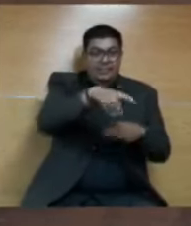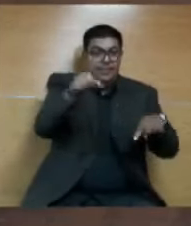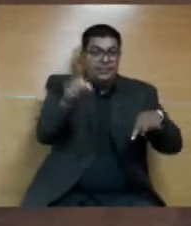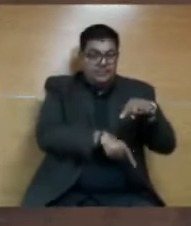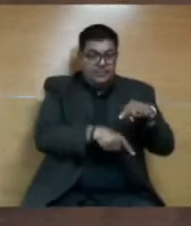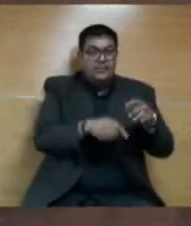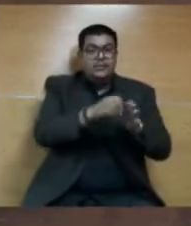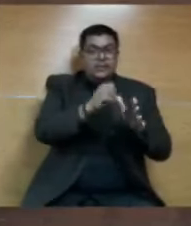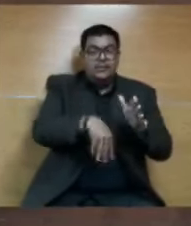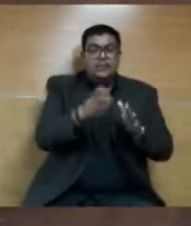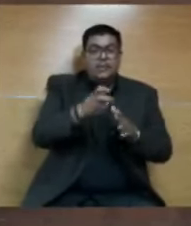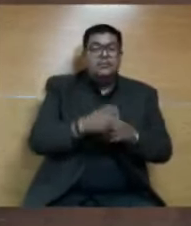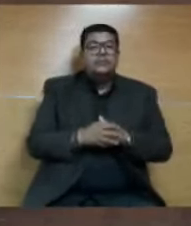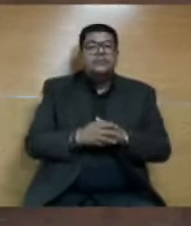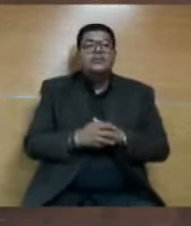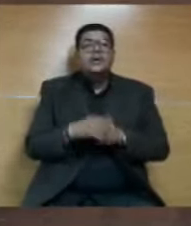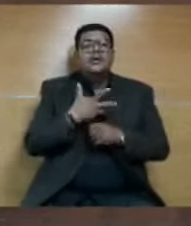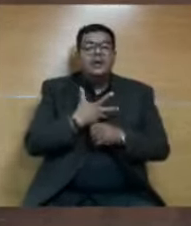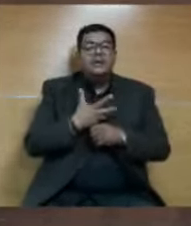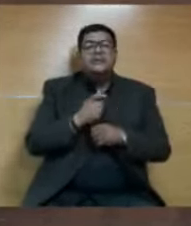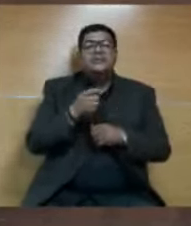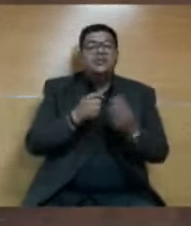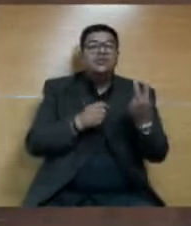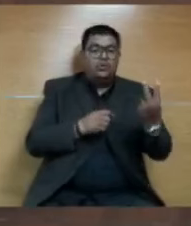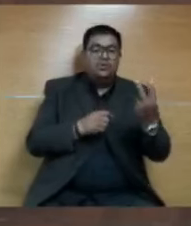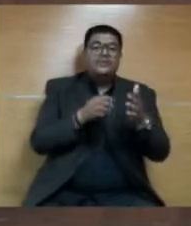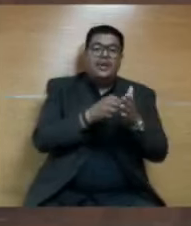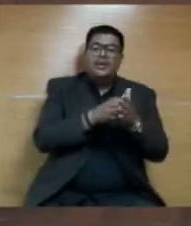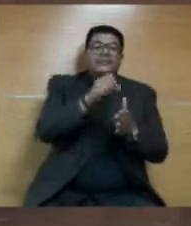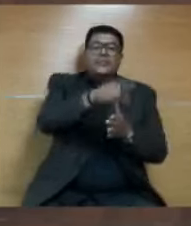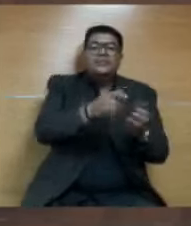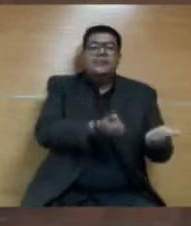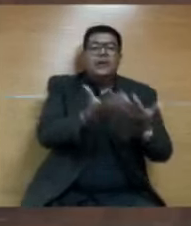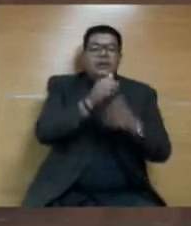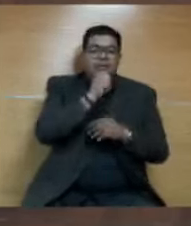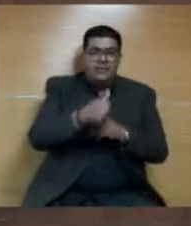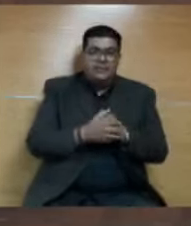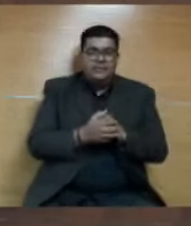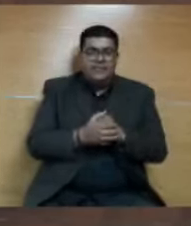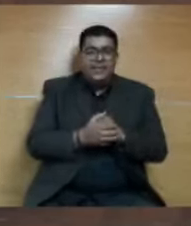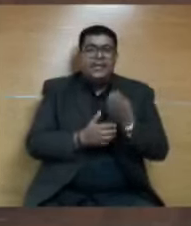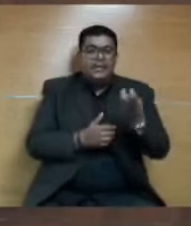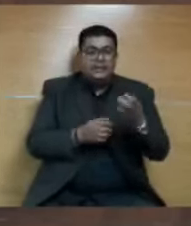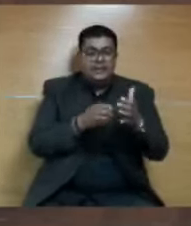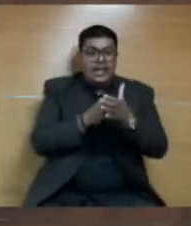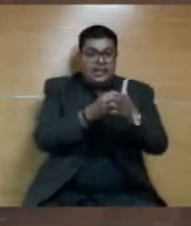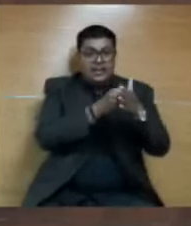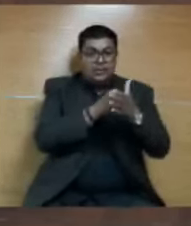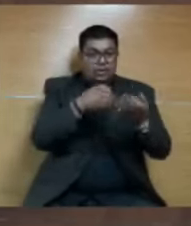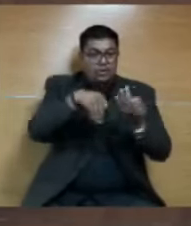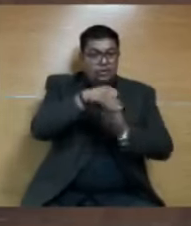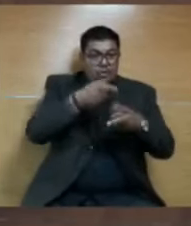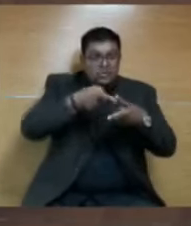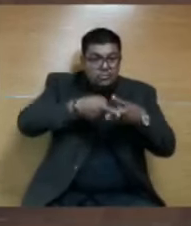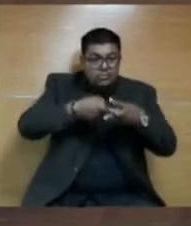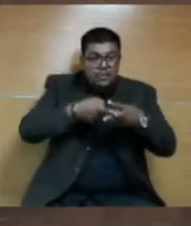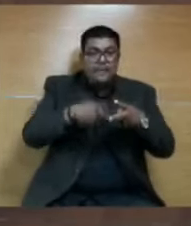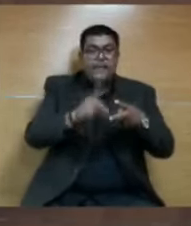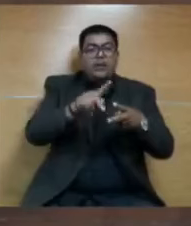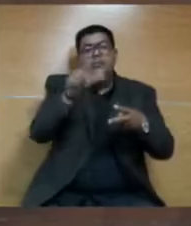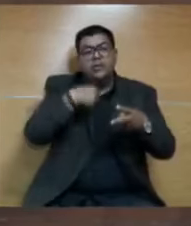la sesión de cómputo municipal, se encuentran esos dos paquetes electorales que no llegaron. y todas esas casillas fueron sometidas a recuento,